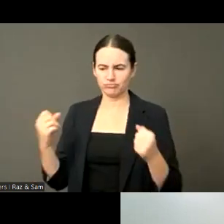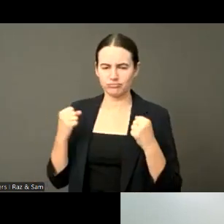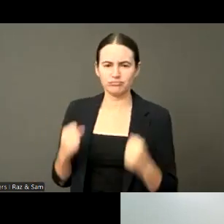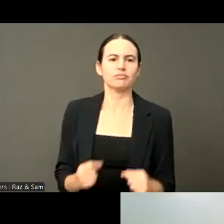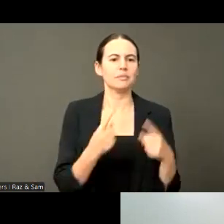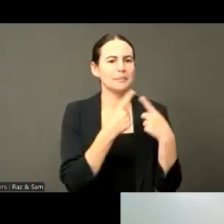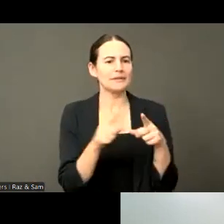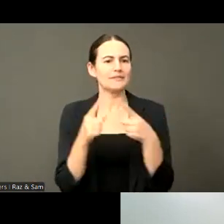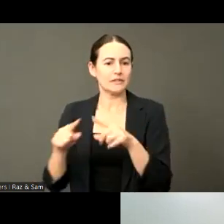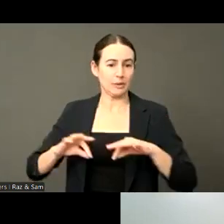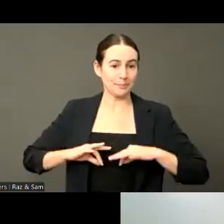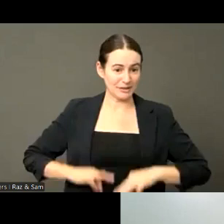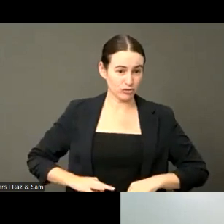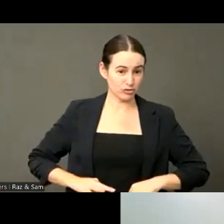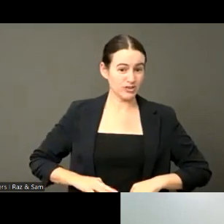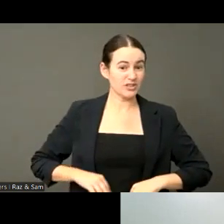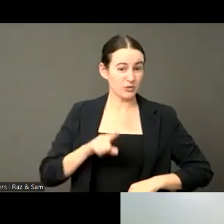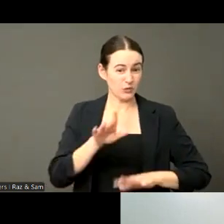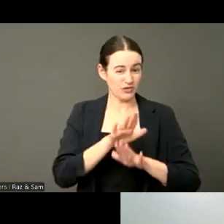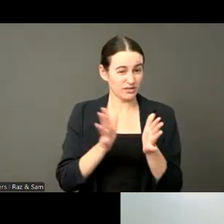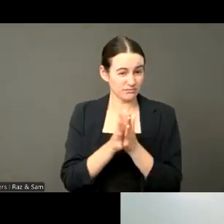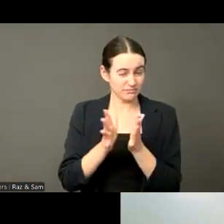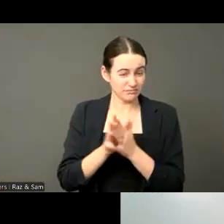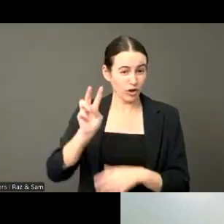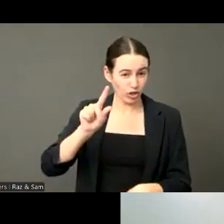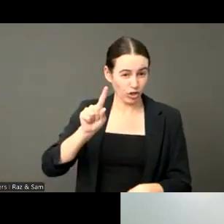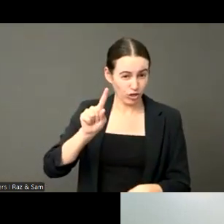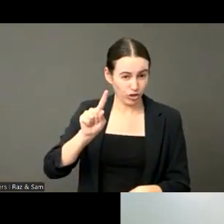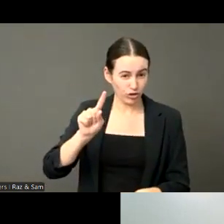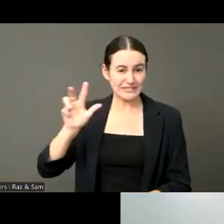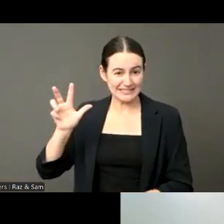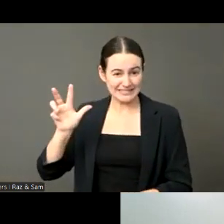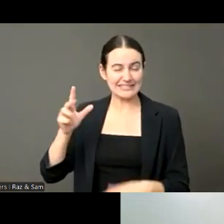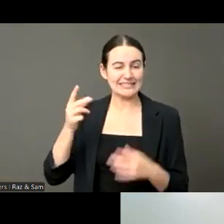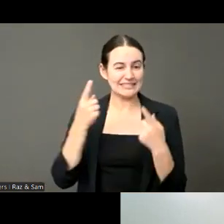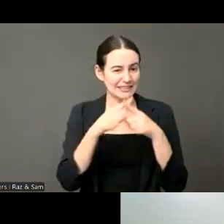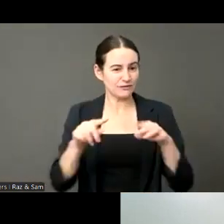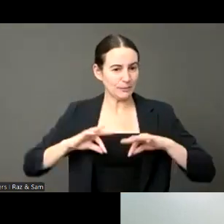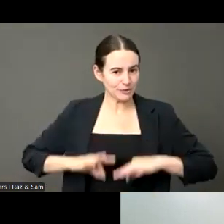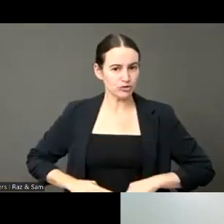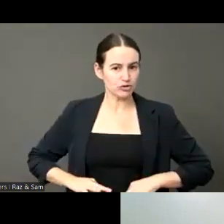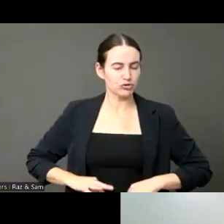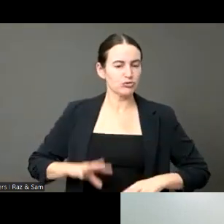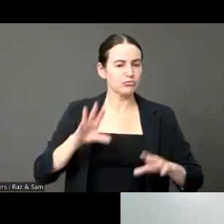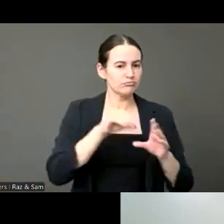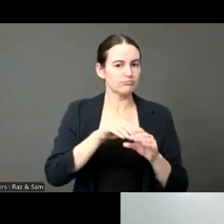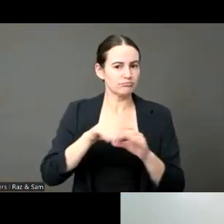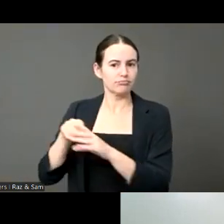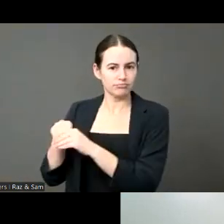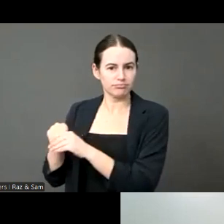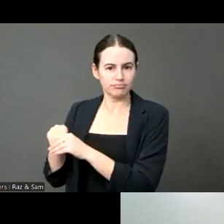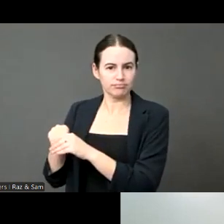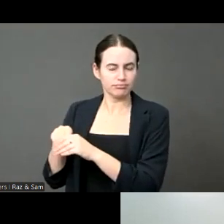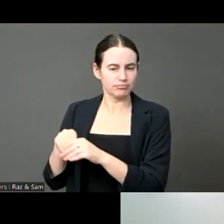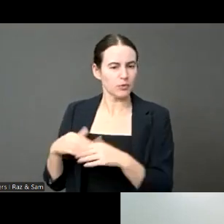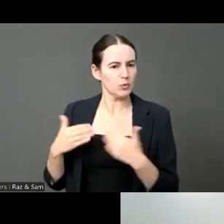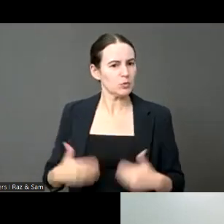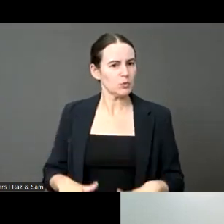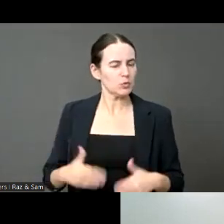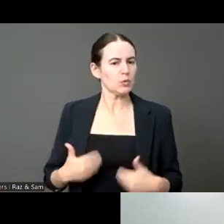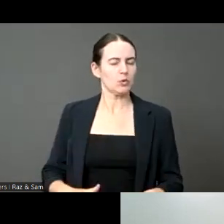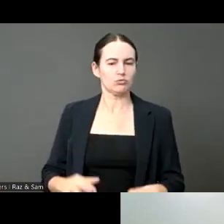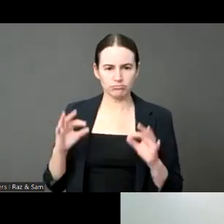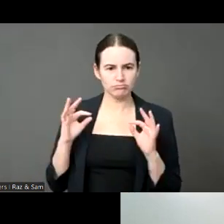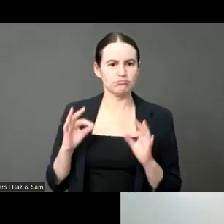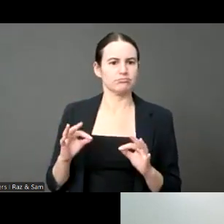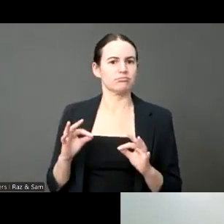alegra saber que las alianzas público-privadas están en el corazón de la iniciativa de Brasil Saludable en un país tan grande, con más de